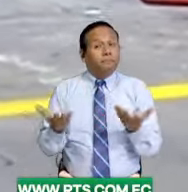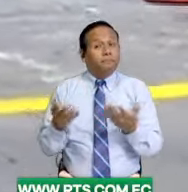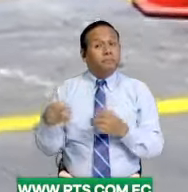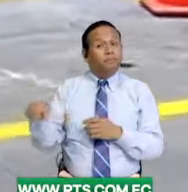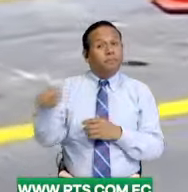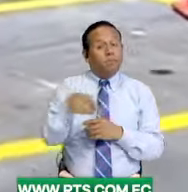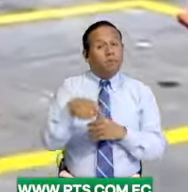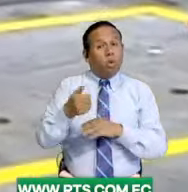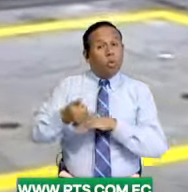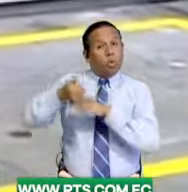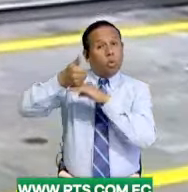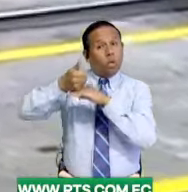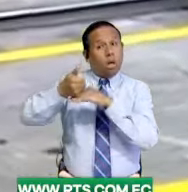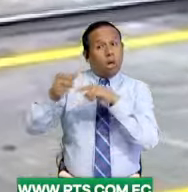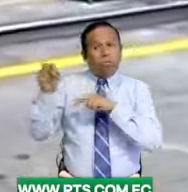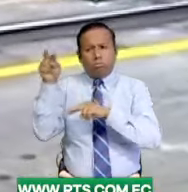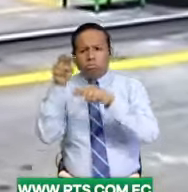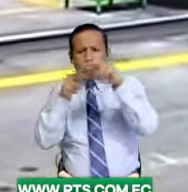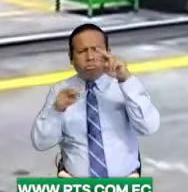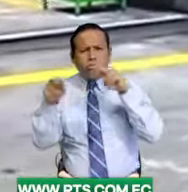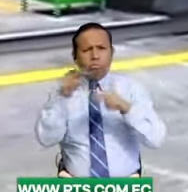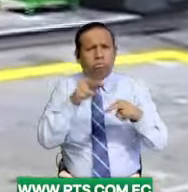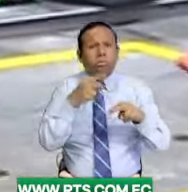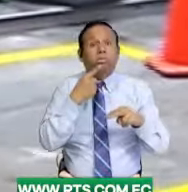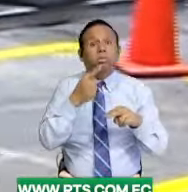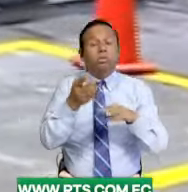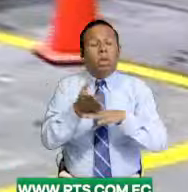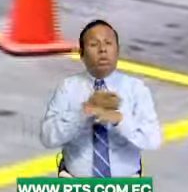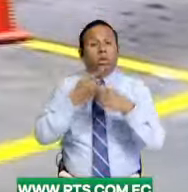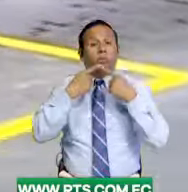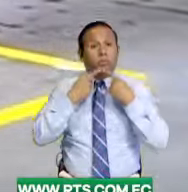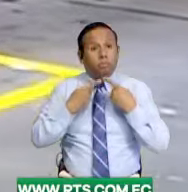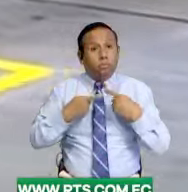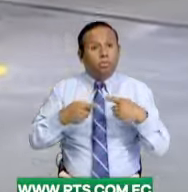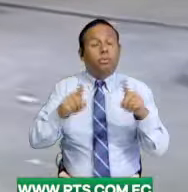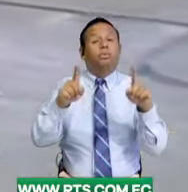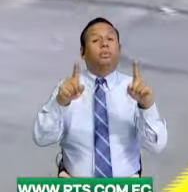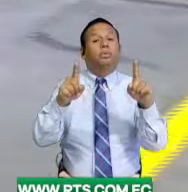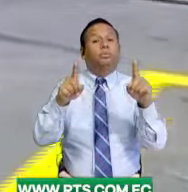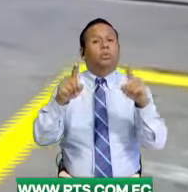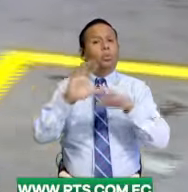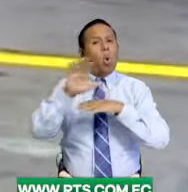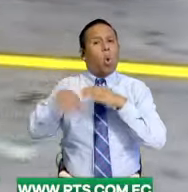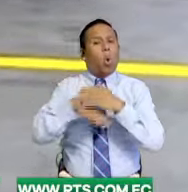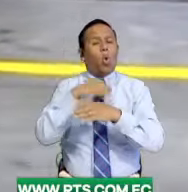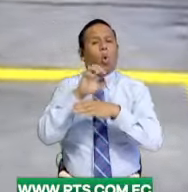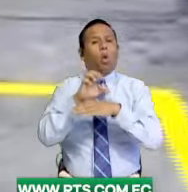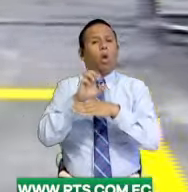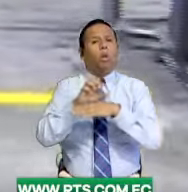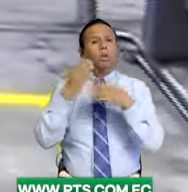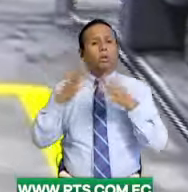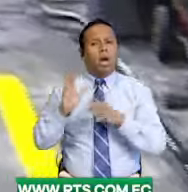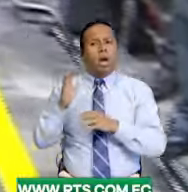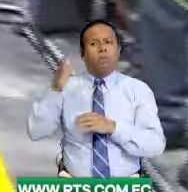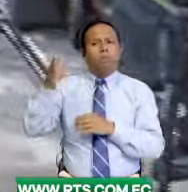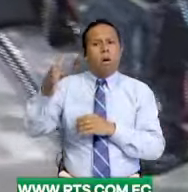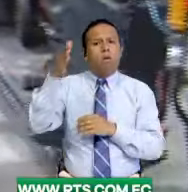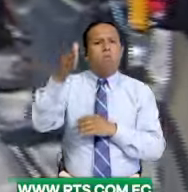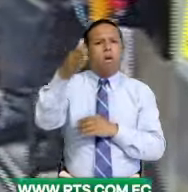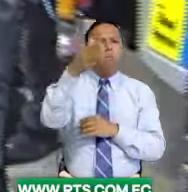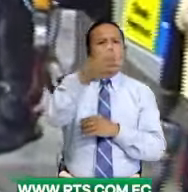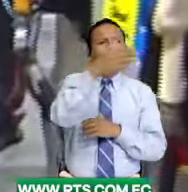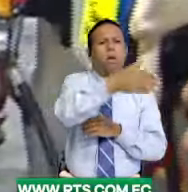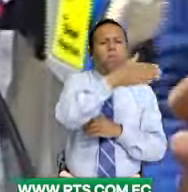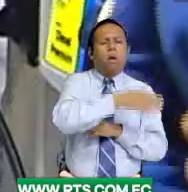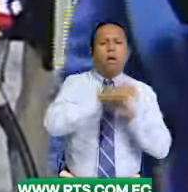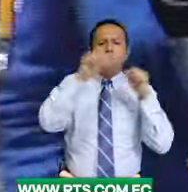eso está pendiente y ha anunciado en un comunicado que a nivel nacional realizarán controles para que se realice el despacho